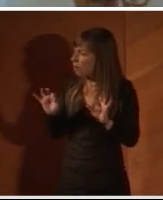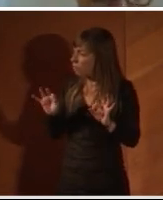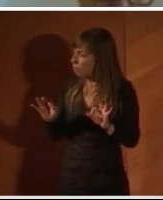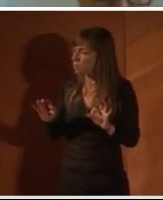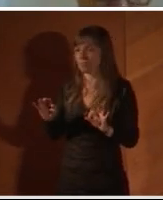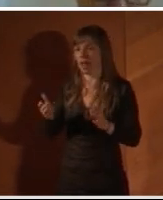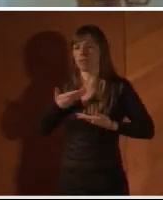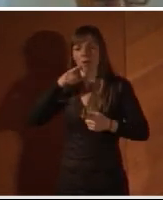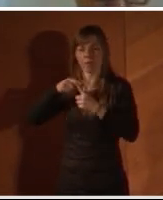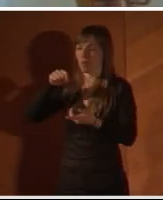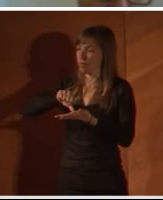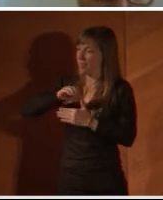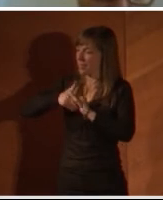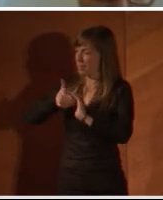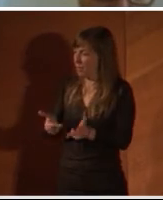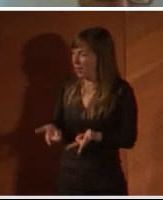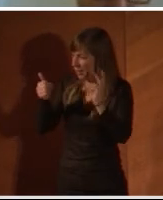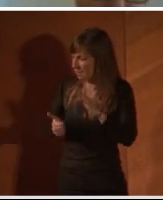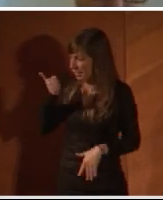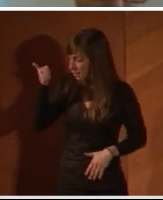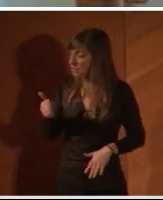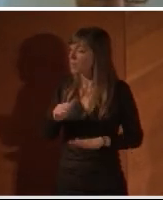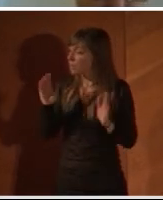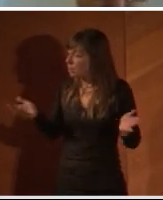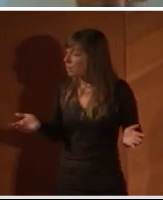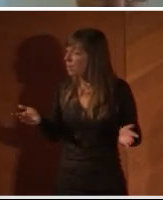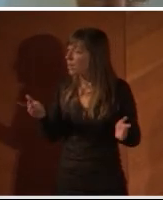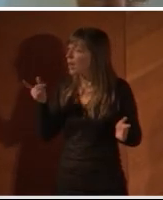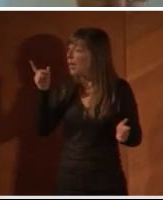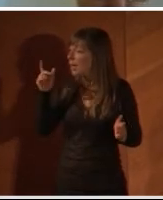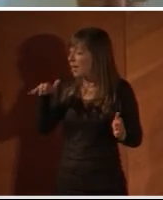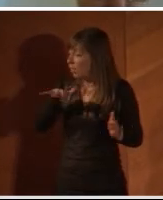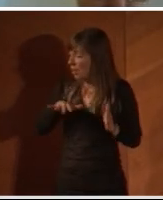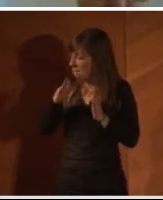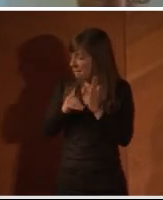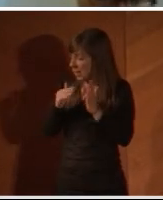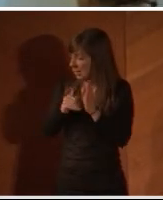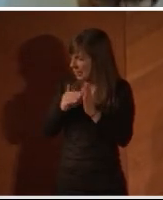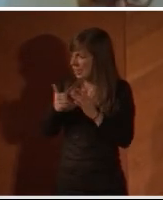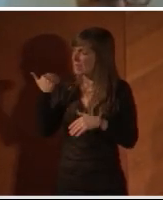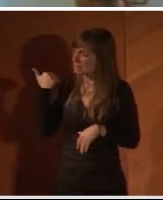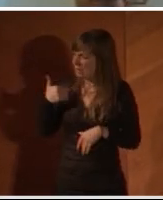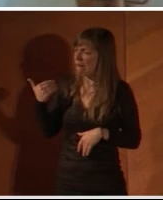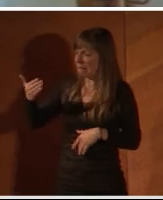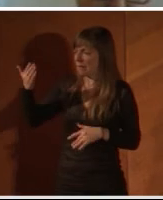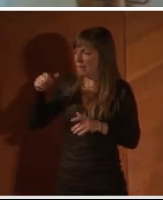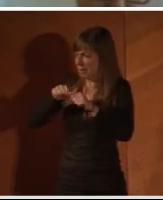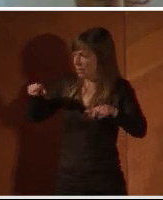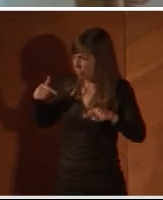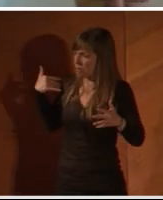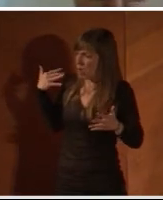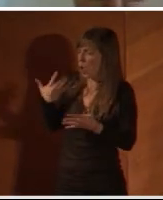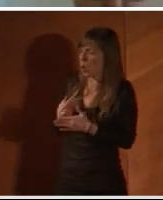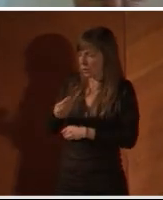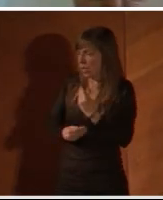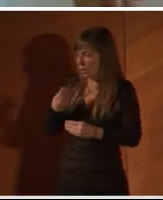más democráticas, ¿no? En la ciudad de Valencia, como en algunas otras, ya llevamos trabajando algún tiempo con esta plataforma y, de hecho, en